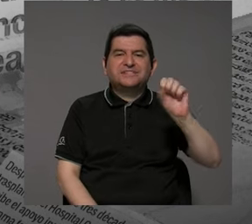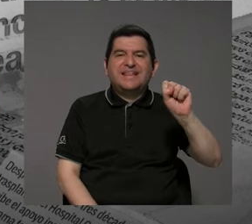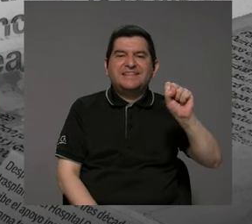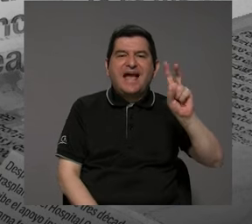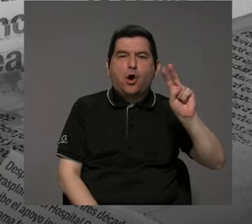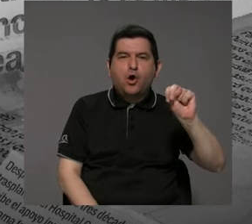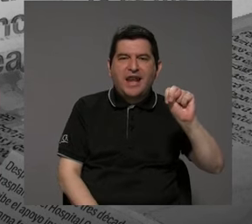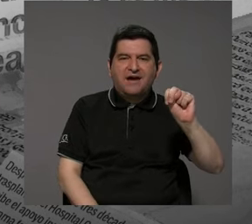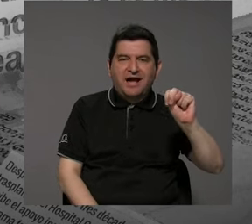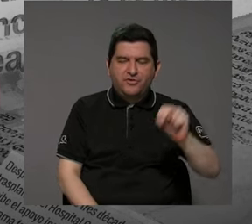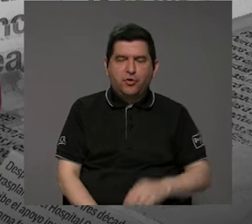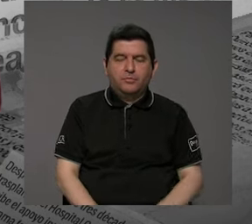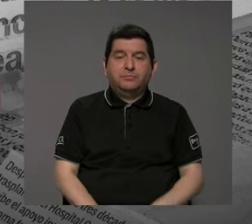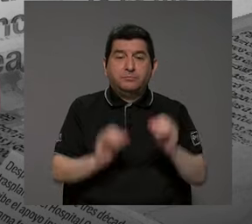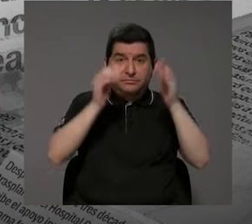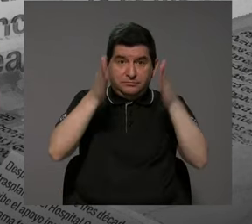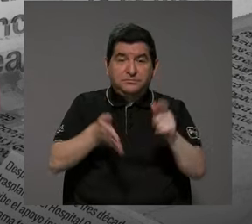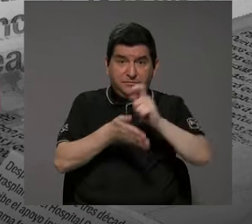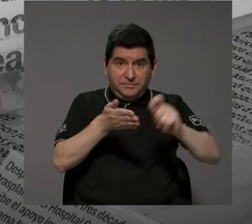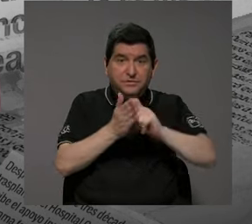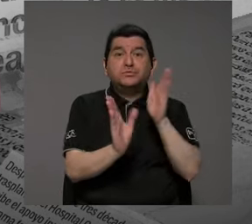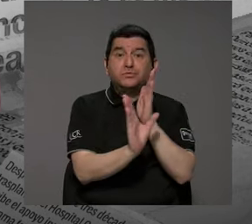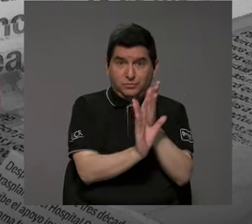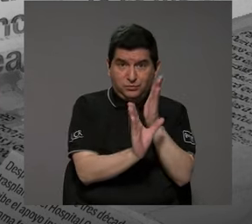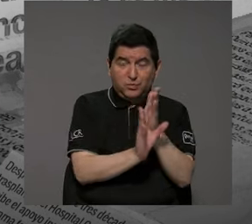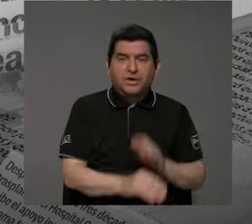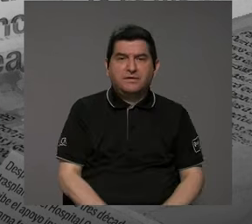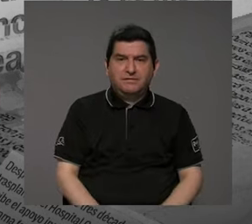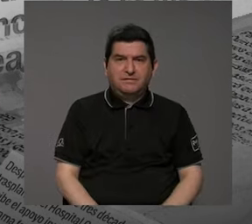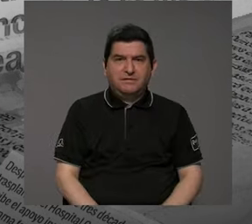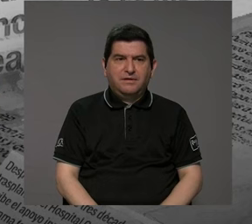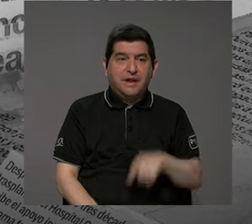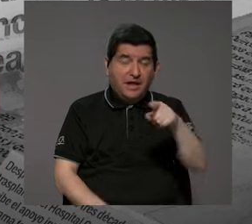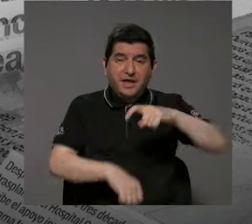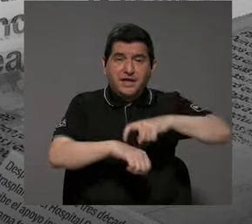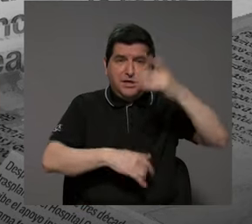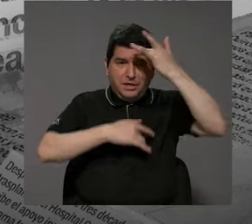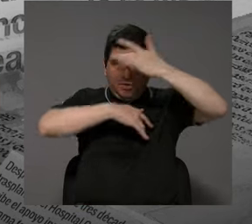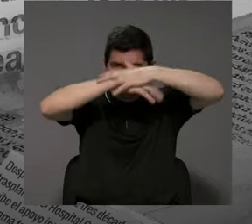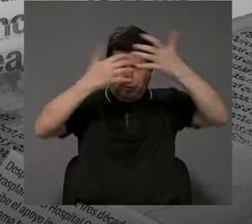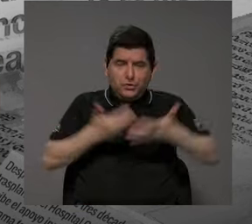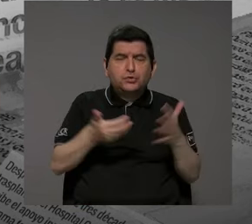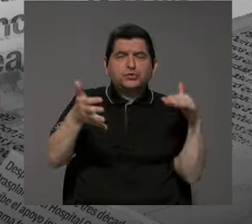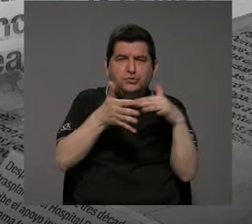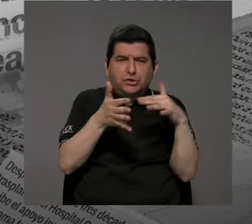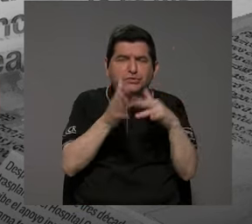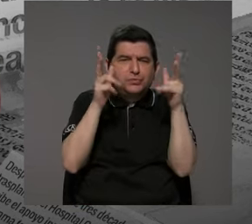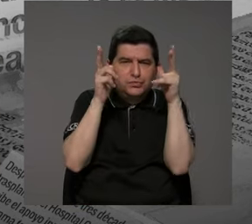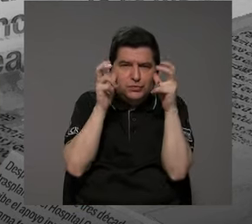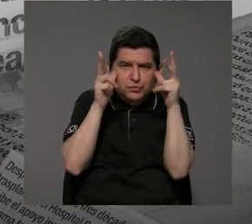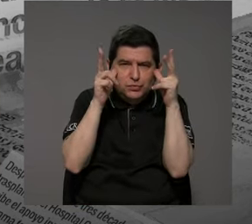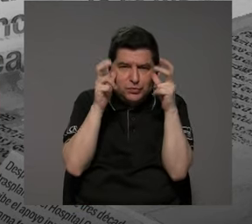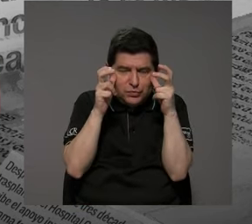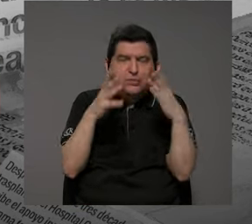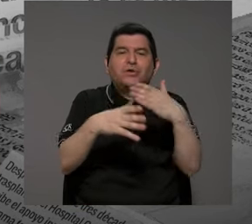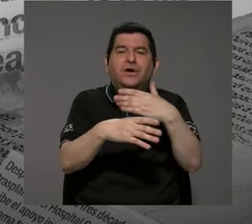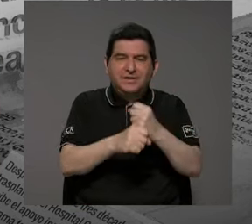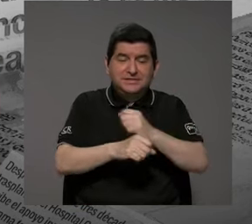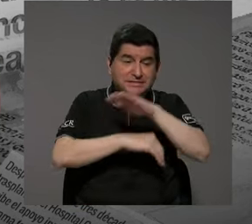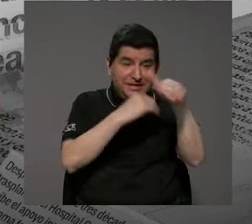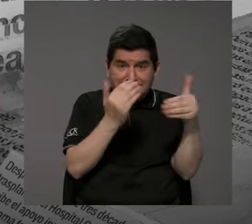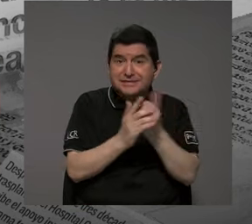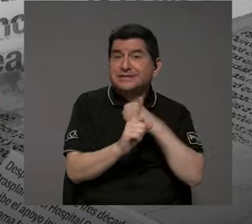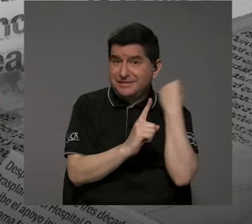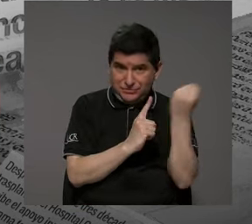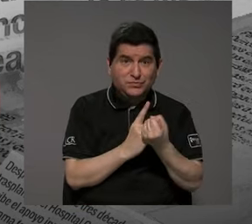Navarro que también es profesor de la escuela de psicología y ellos en medio de la pandemia estuvieron haciendo un estudio de percepción precisamente de todo